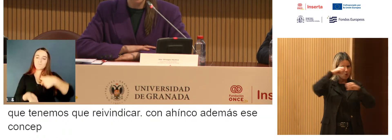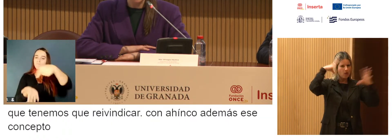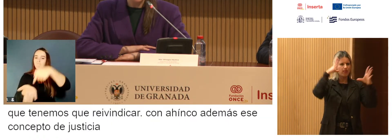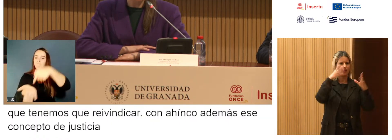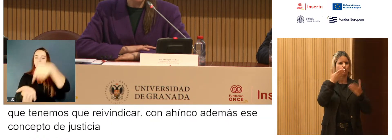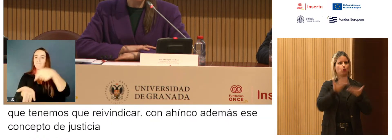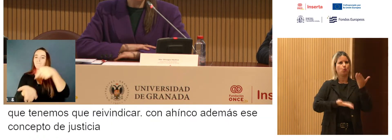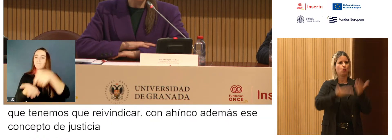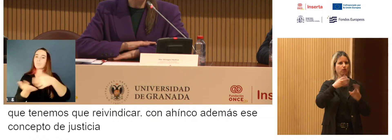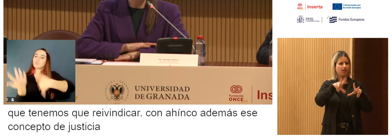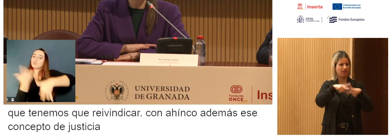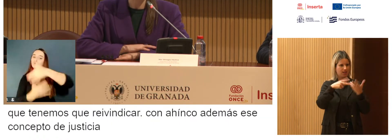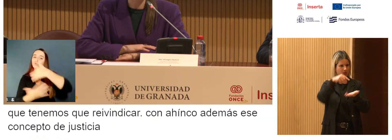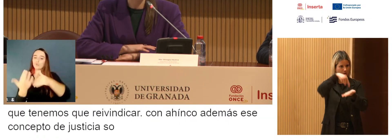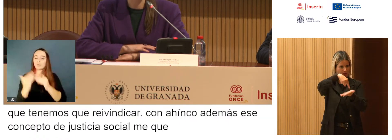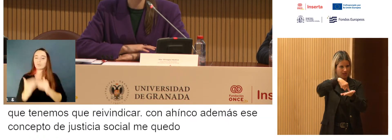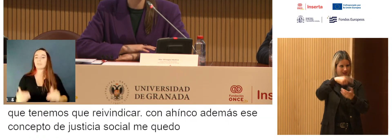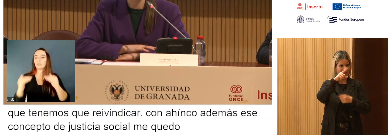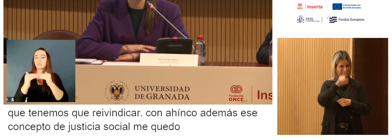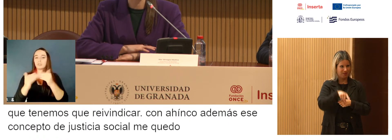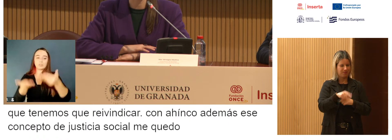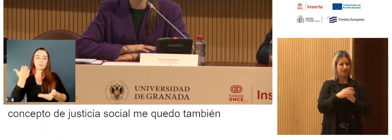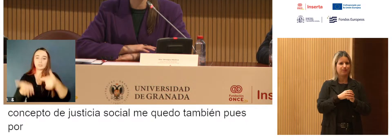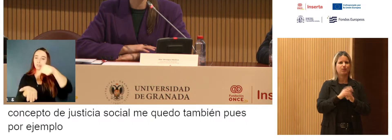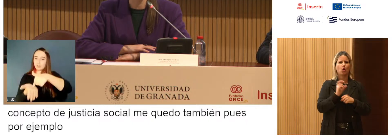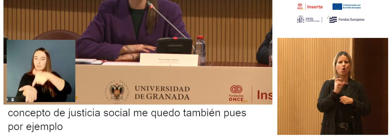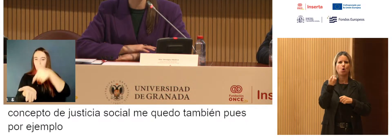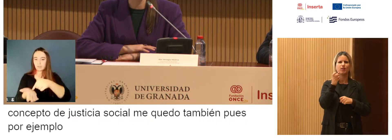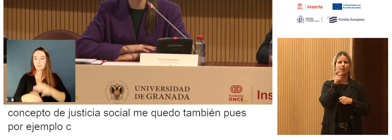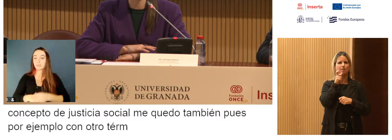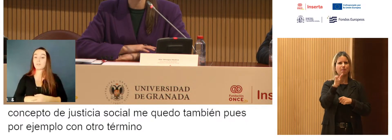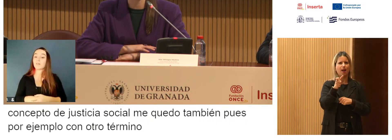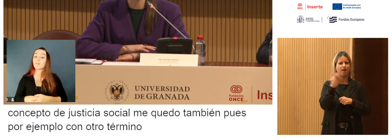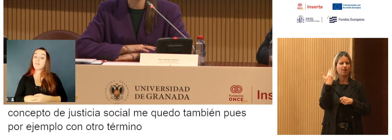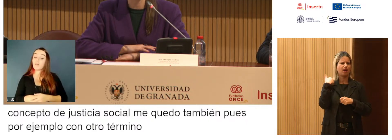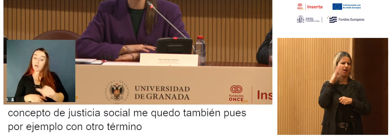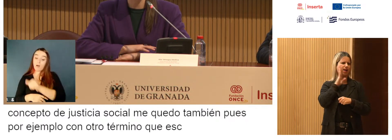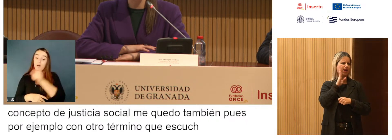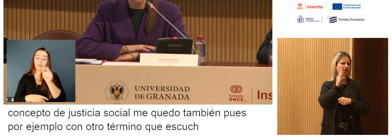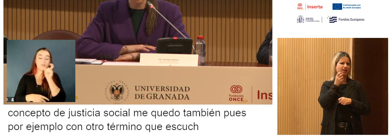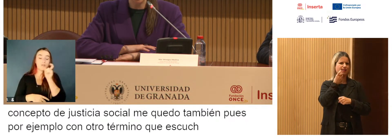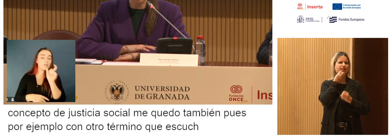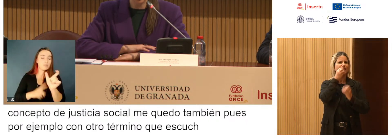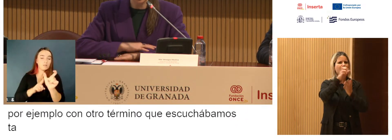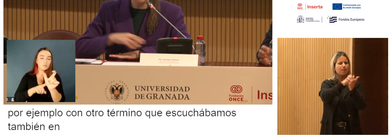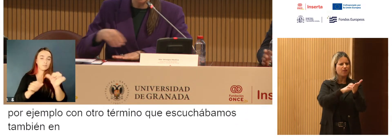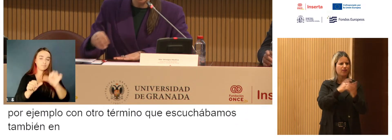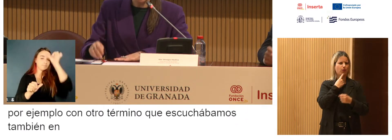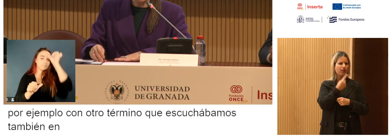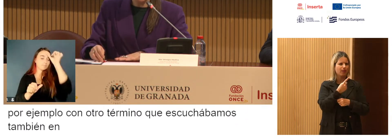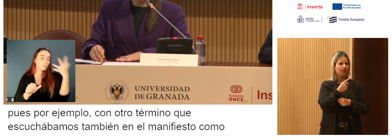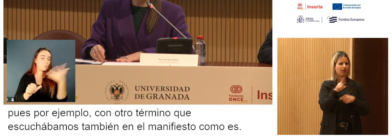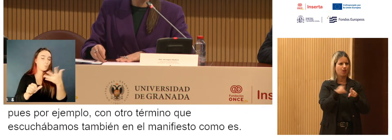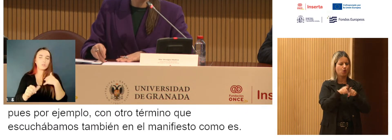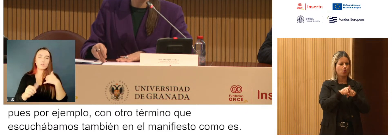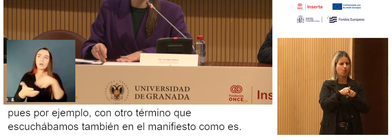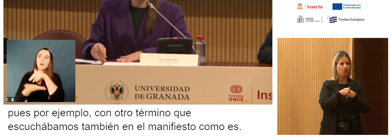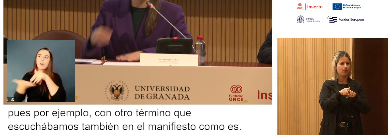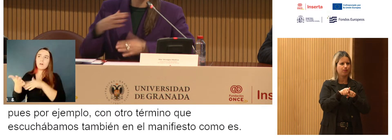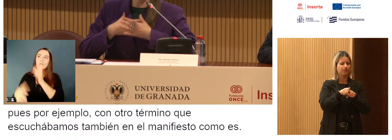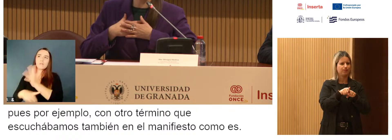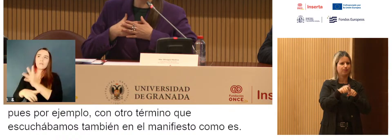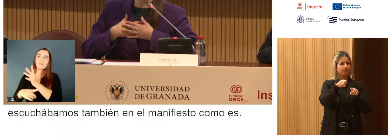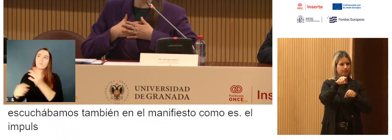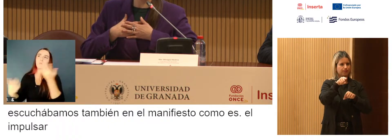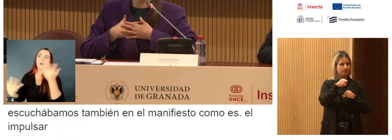social. Me quedo también, pues, por ejemplo, con otro término que escuchábamos también en el manifiesto, como es el impulsar, y en